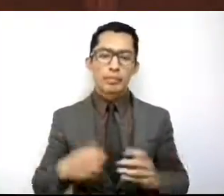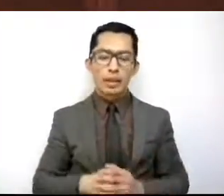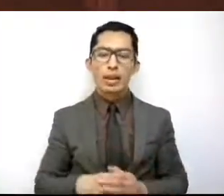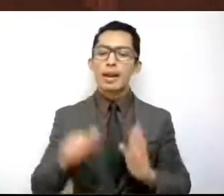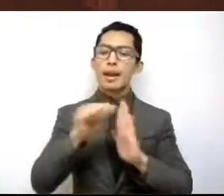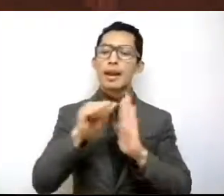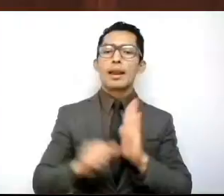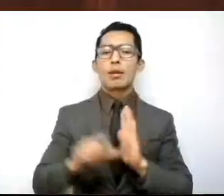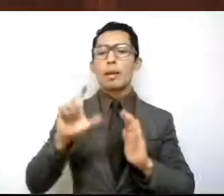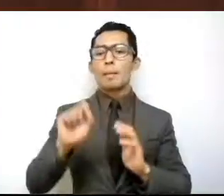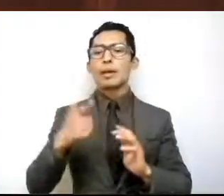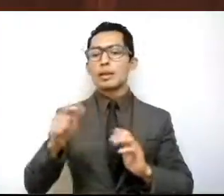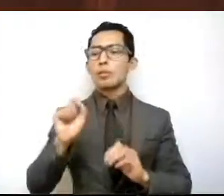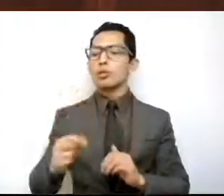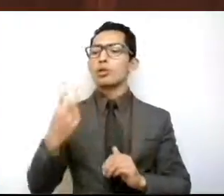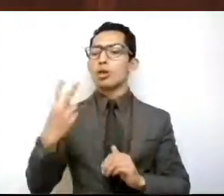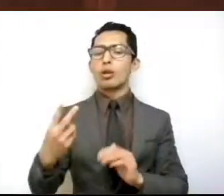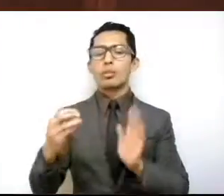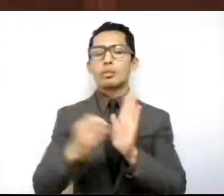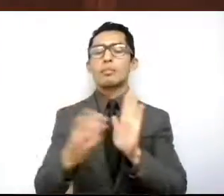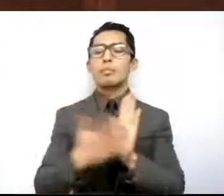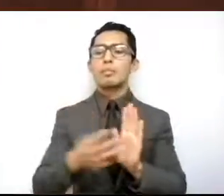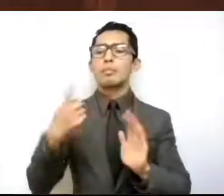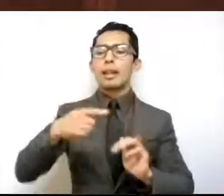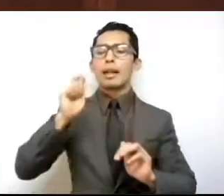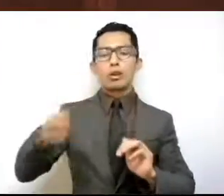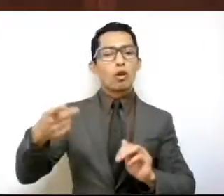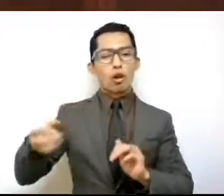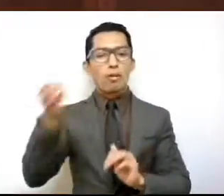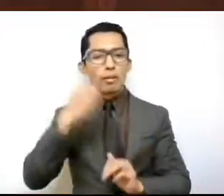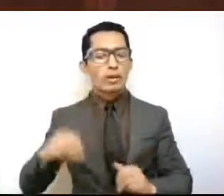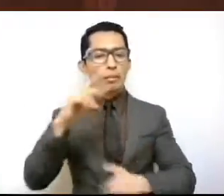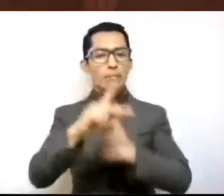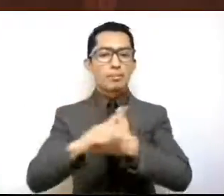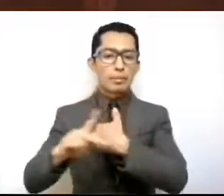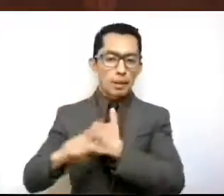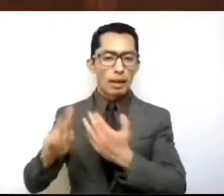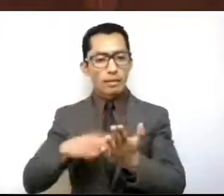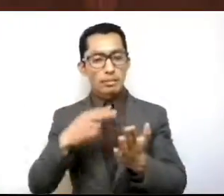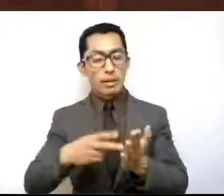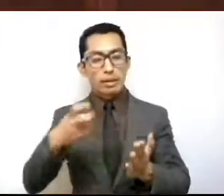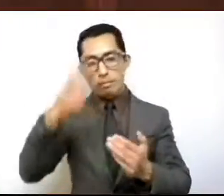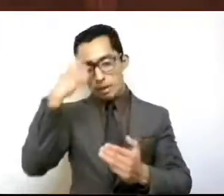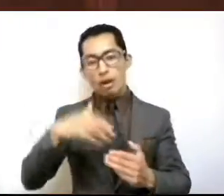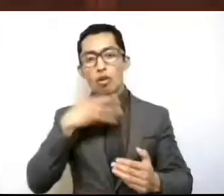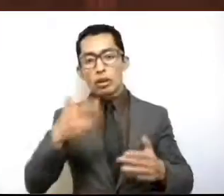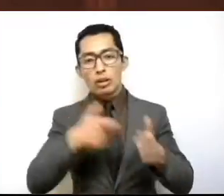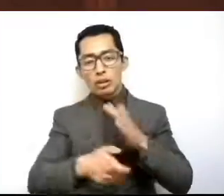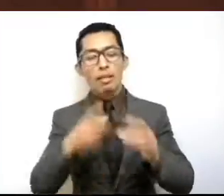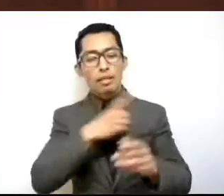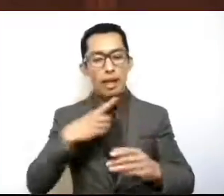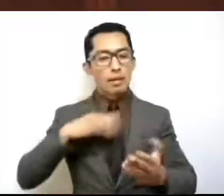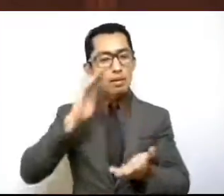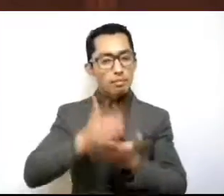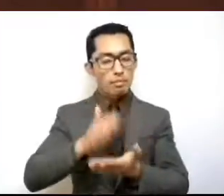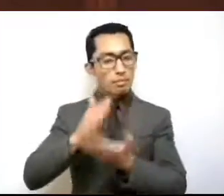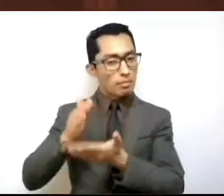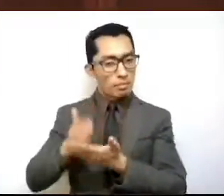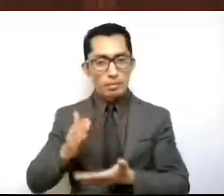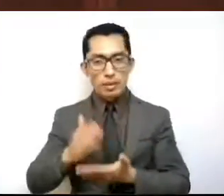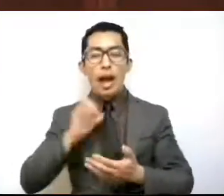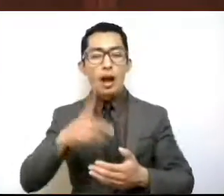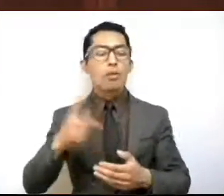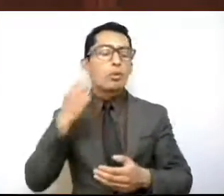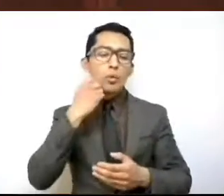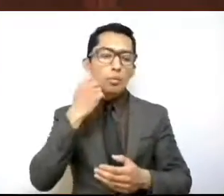artículo 27.2, establece la obligación de los Estados parte para prevenir la corrupción y compartir el cohecho en cualquier asunto